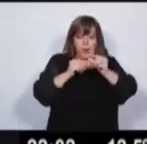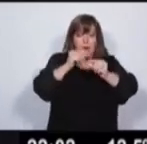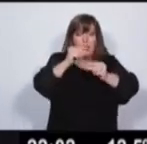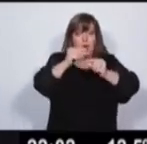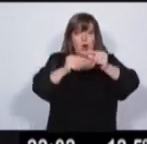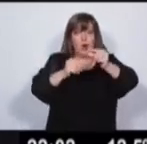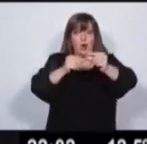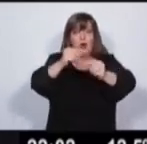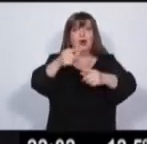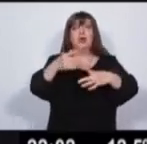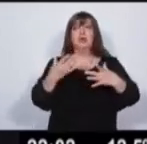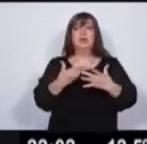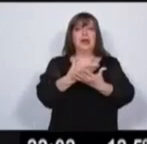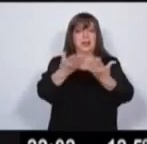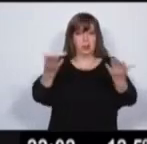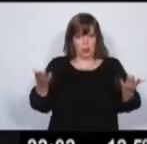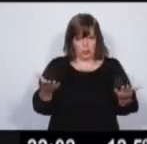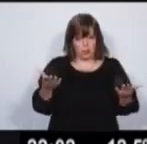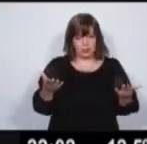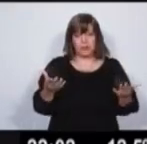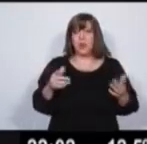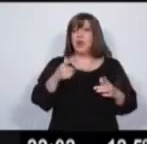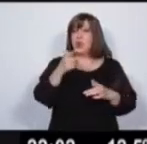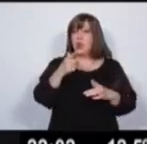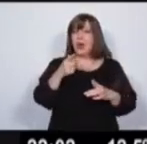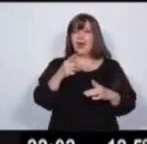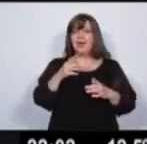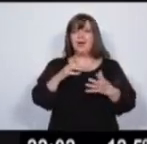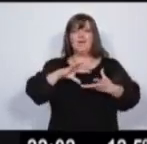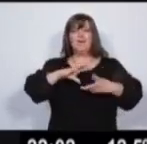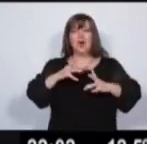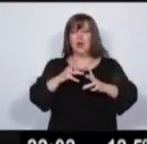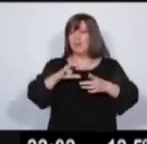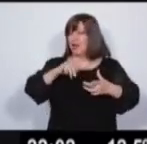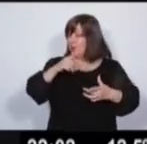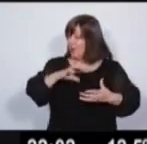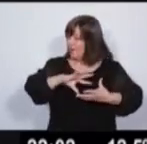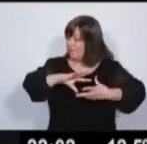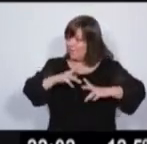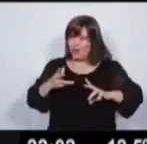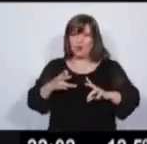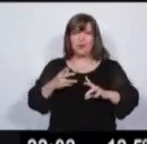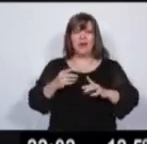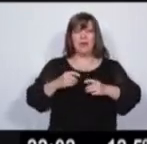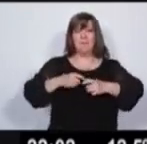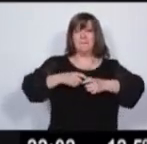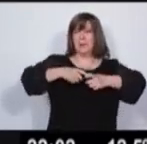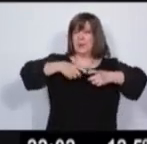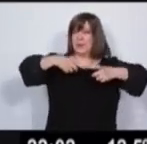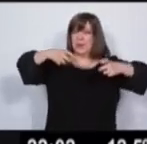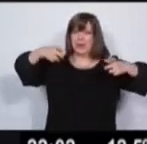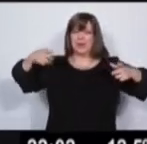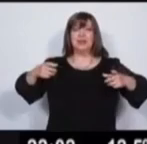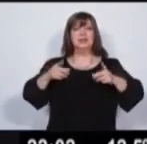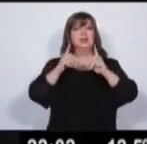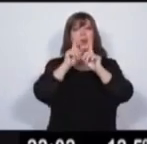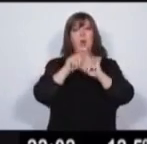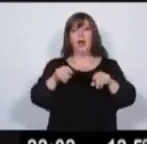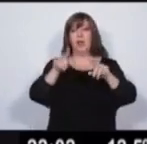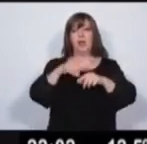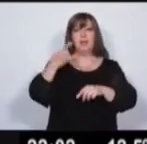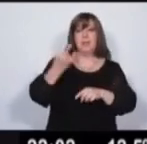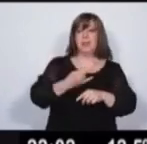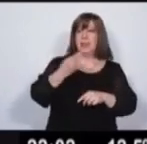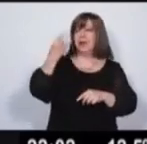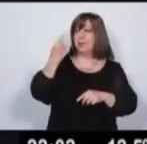correcto y que discutamos los mendocinos No hay forma No hay forma de tener crecimiento si seguimos mintiendo